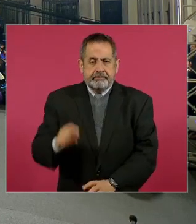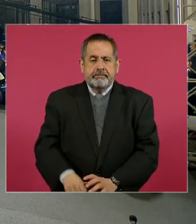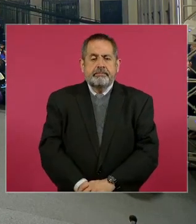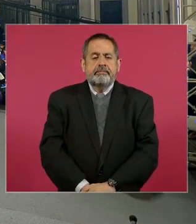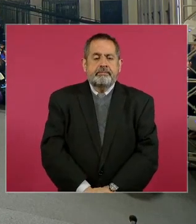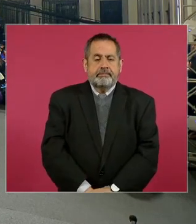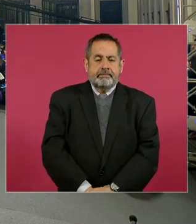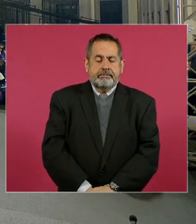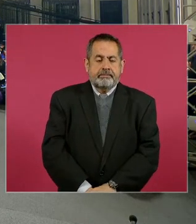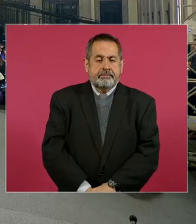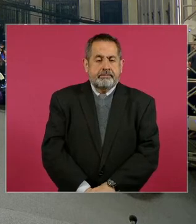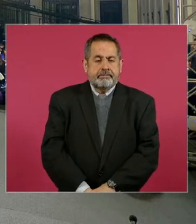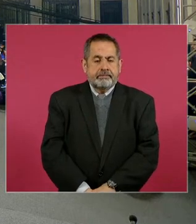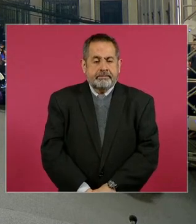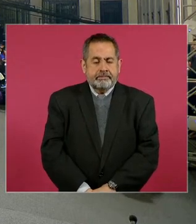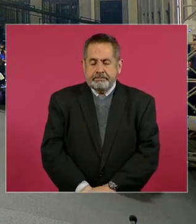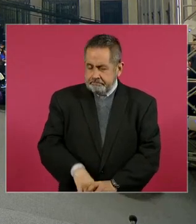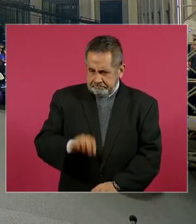¿Cómo resolver el tema